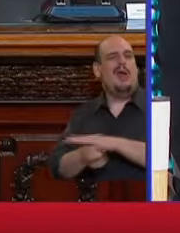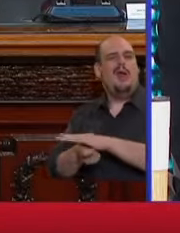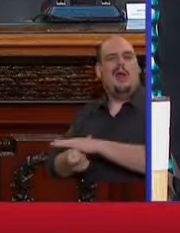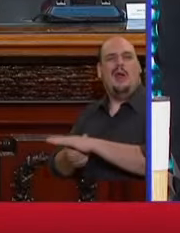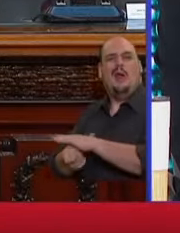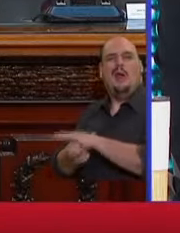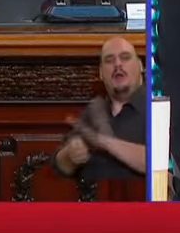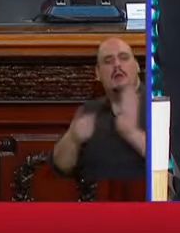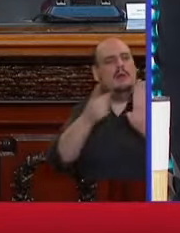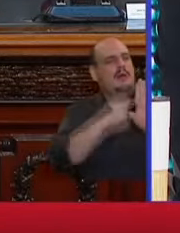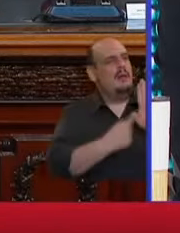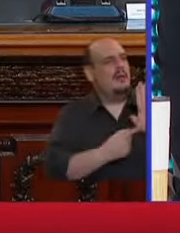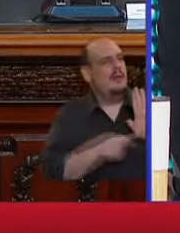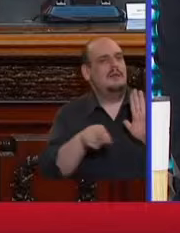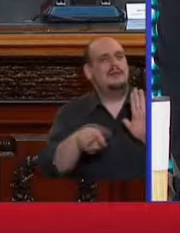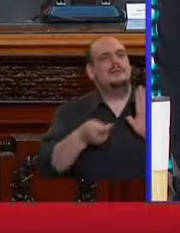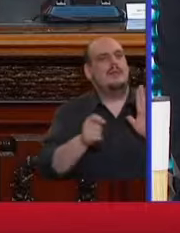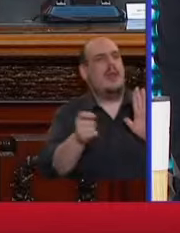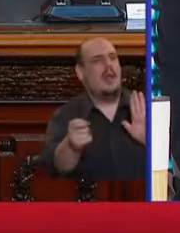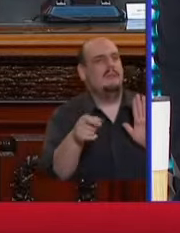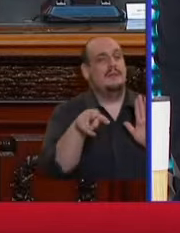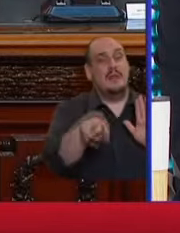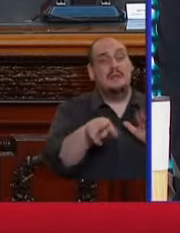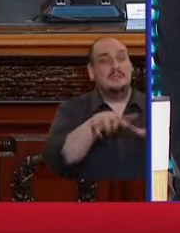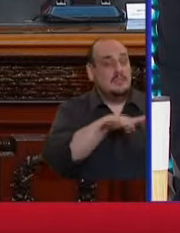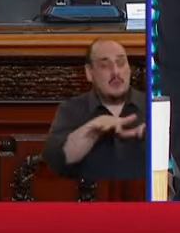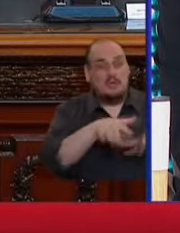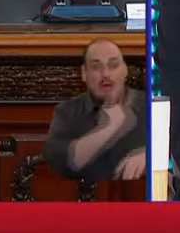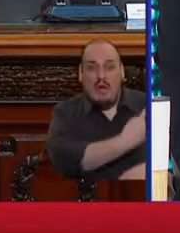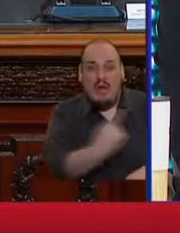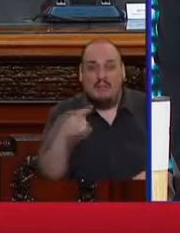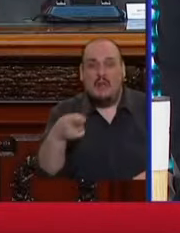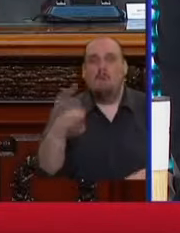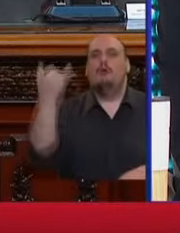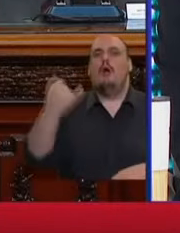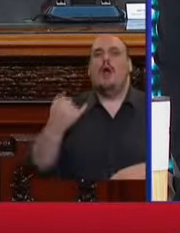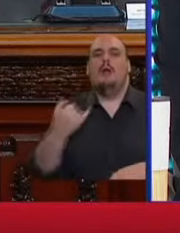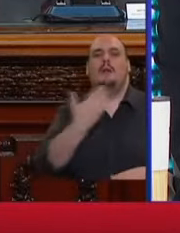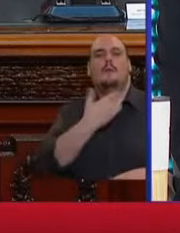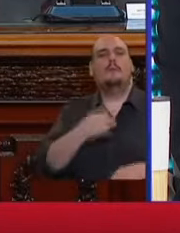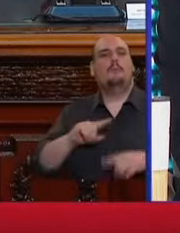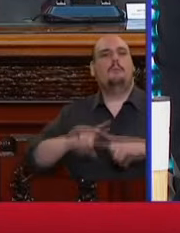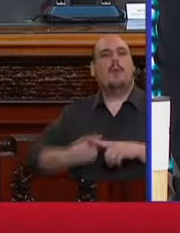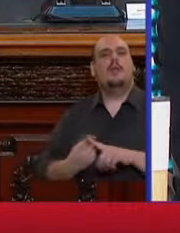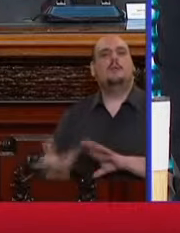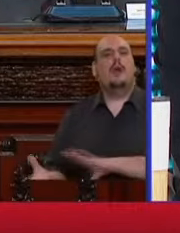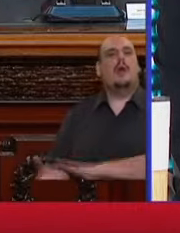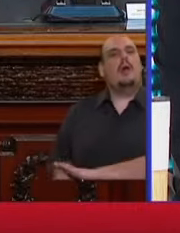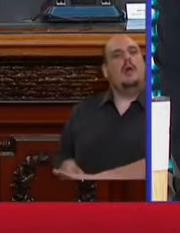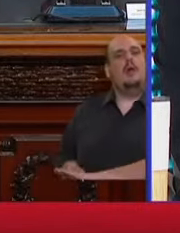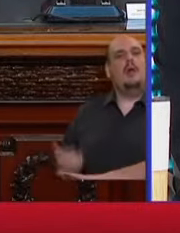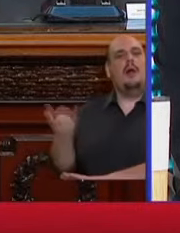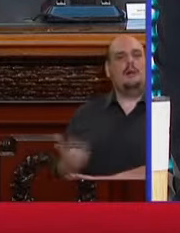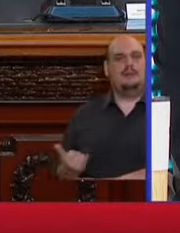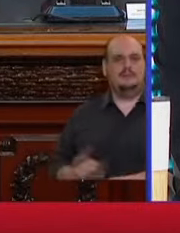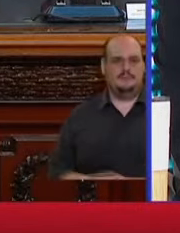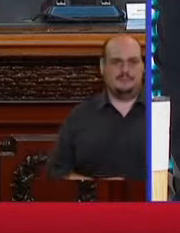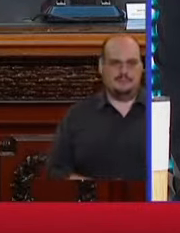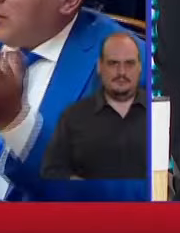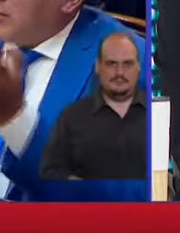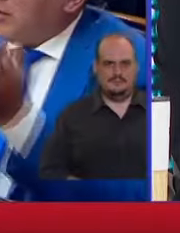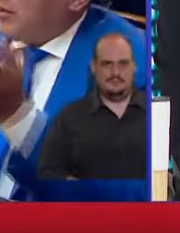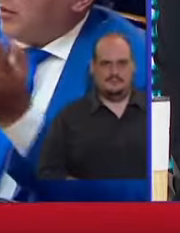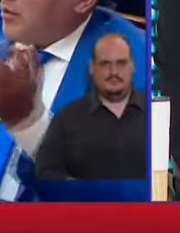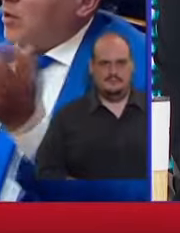Nosotros tenemos que aprender de los errores, José. Si Milei es presidente, porque la oportunidad la tenía Juntos por el Cambio y la dejó pasar. Nosotros tenemos que